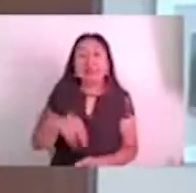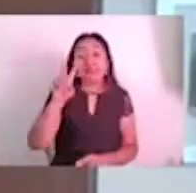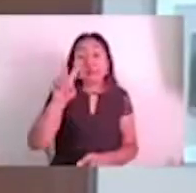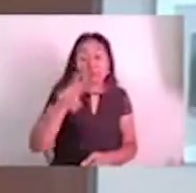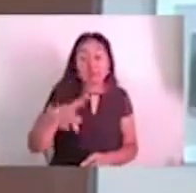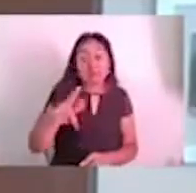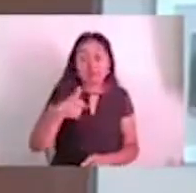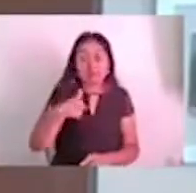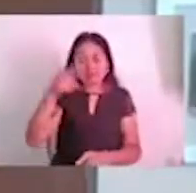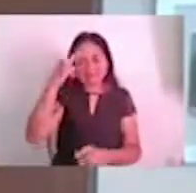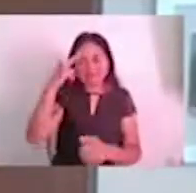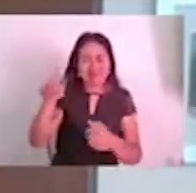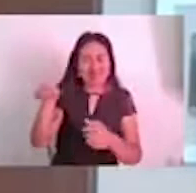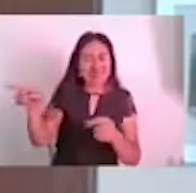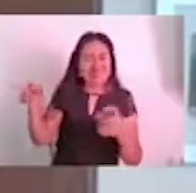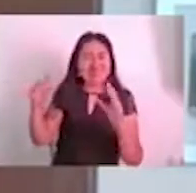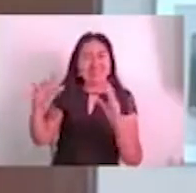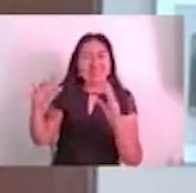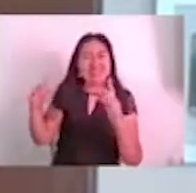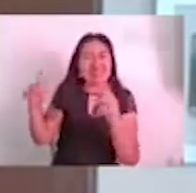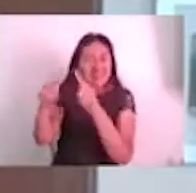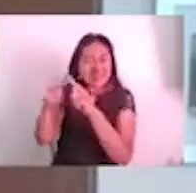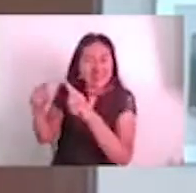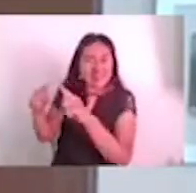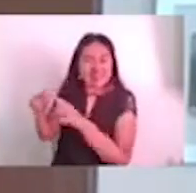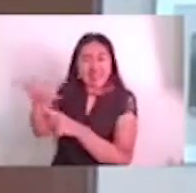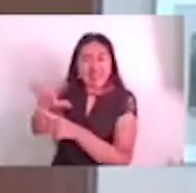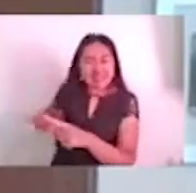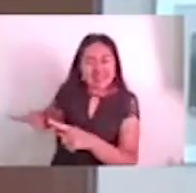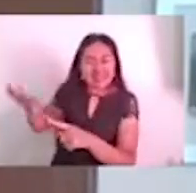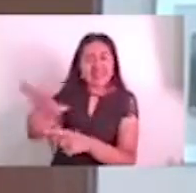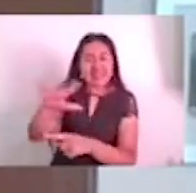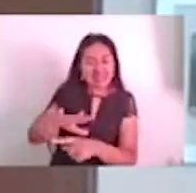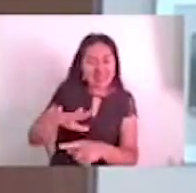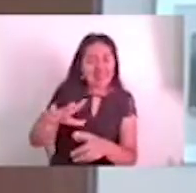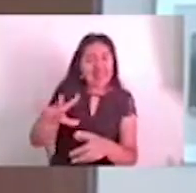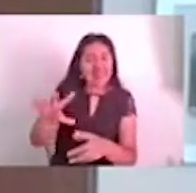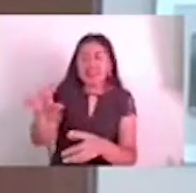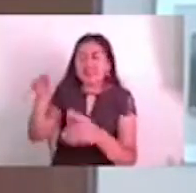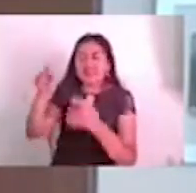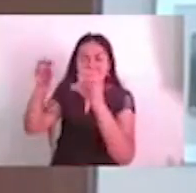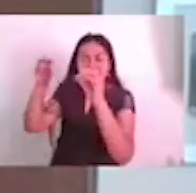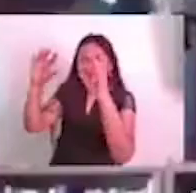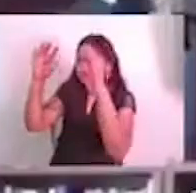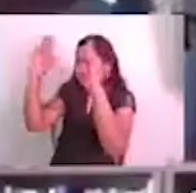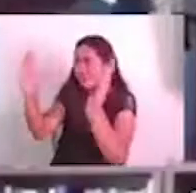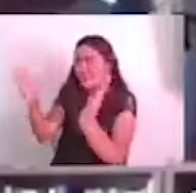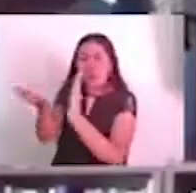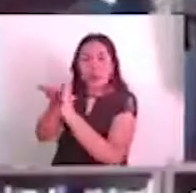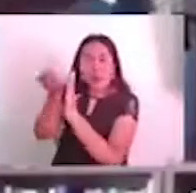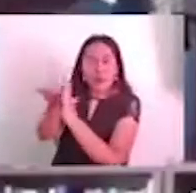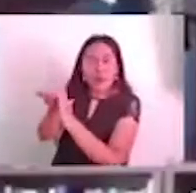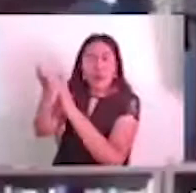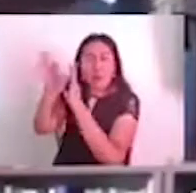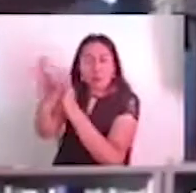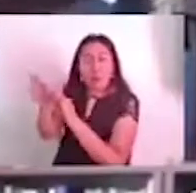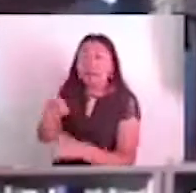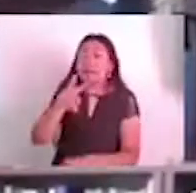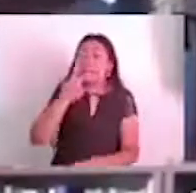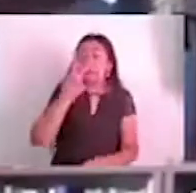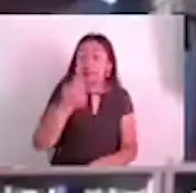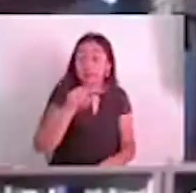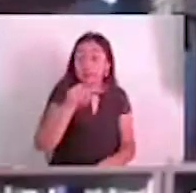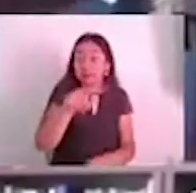Calpan, que tienen un estilo tequitqui 100%, que es una belleza. Total, ¿no? Y te felicito por seguir usando esa